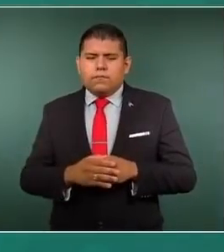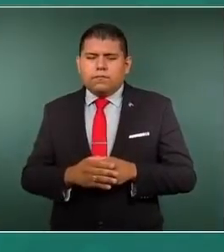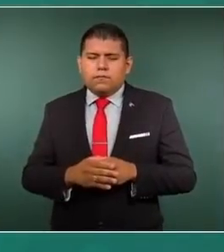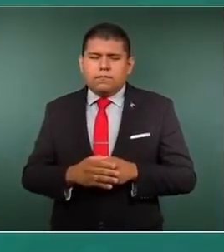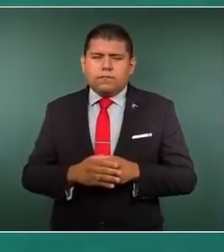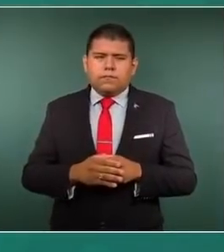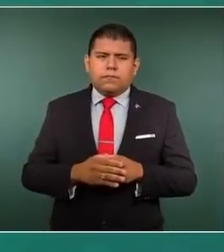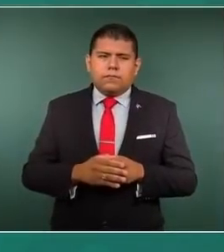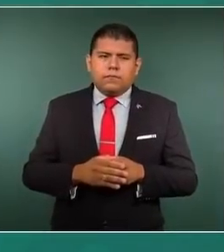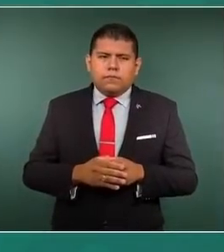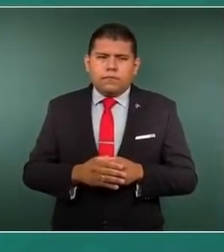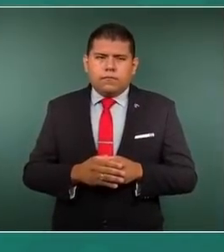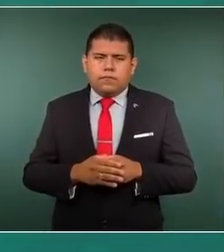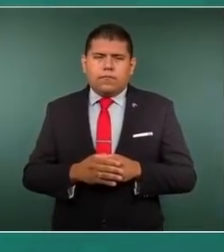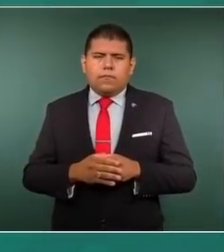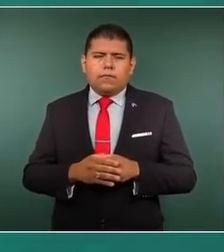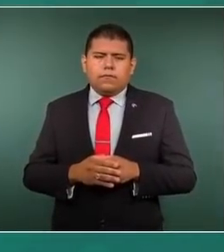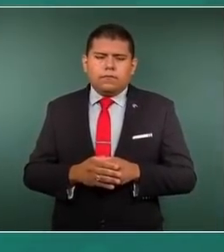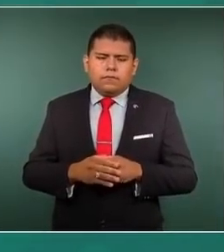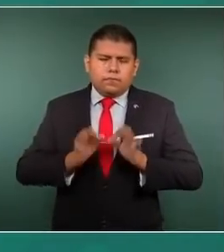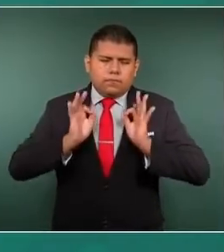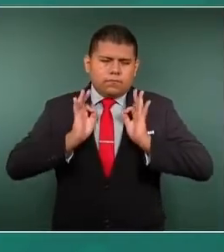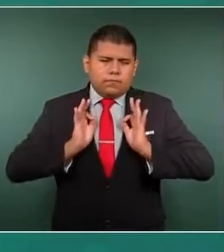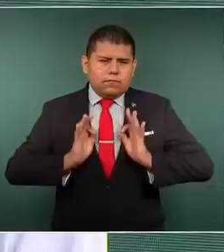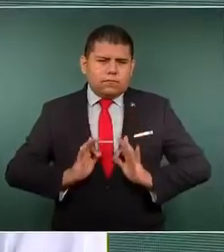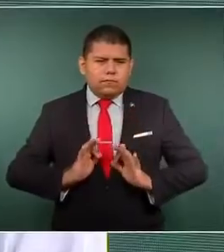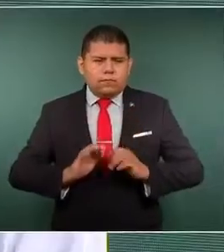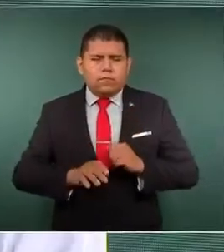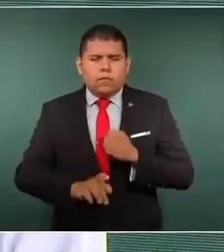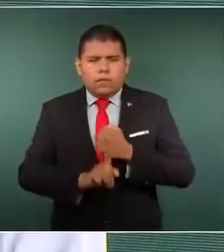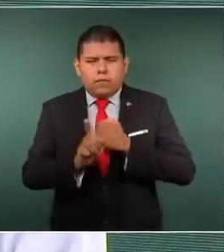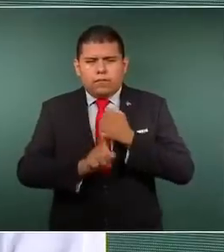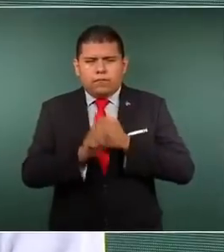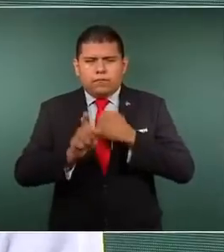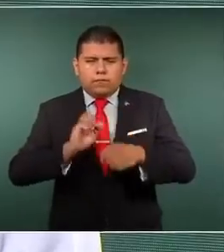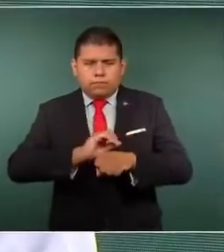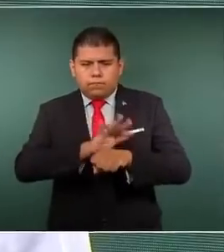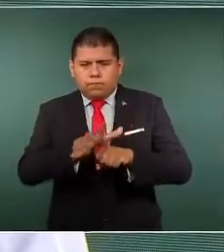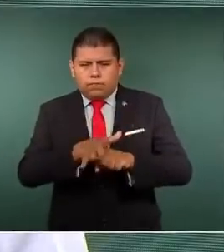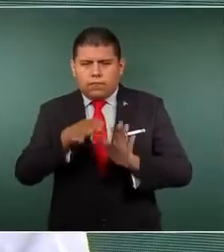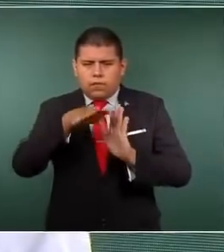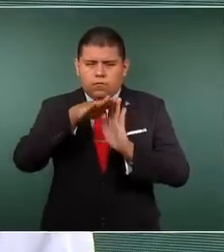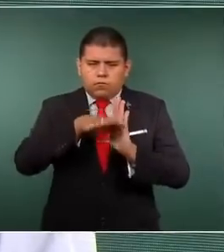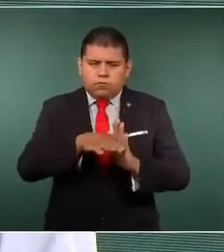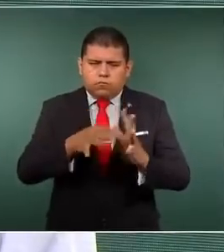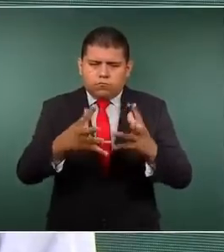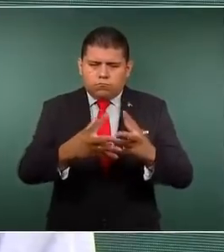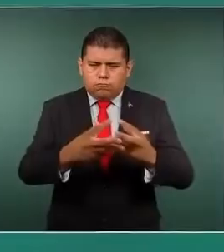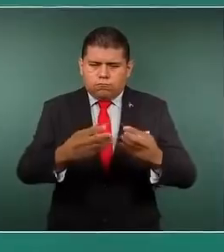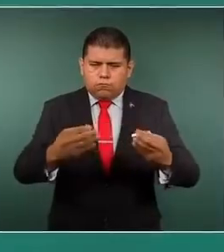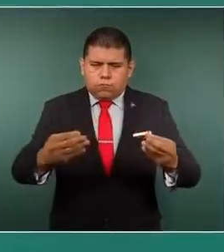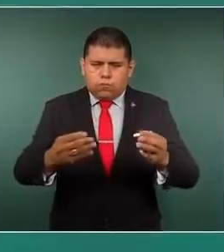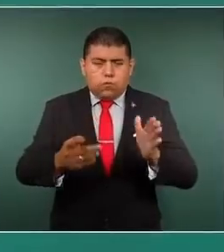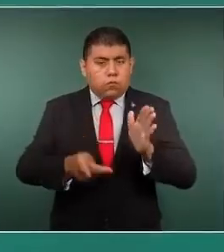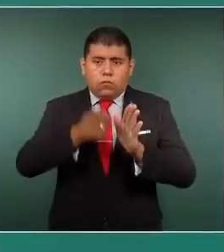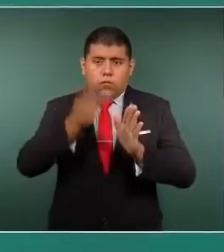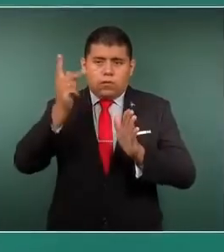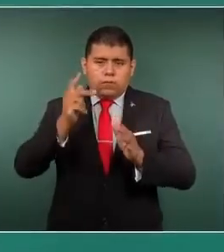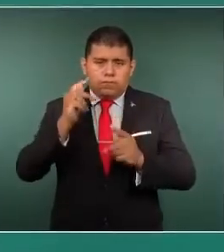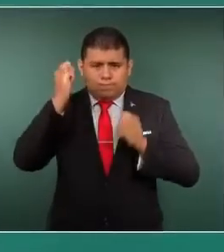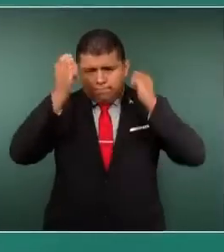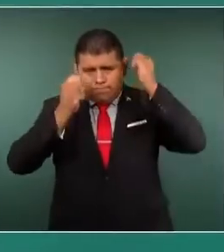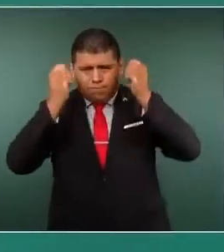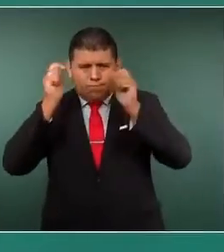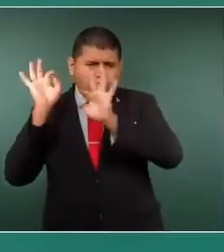apaciguando que se vaya bajando la pandemia va resurgir la